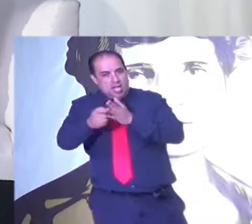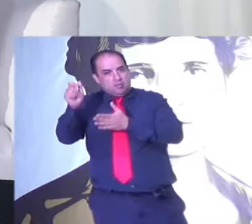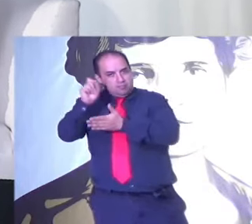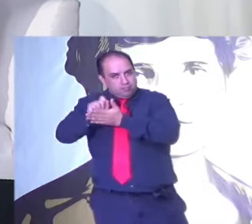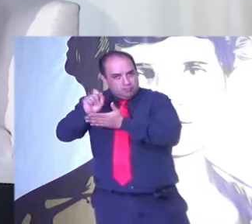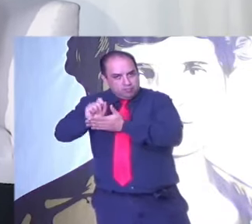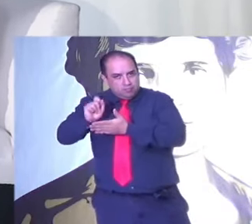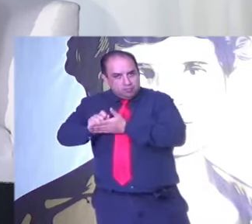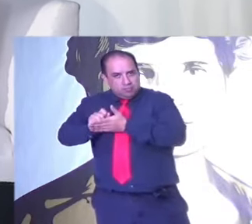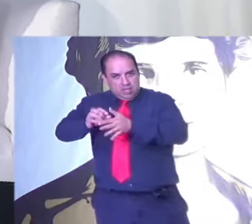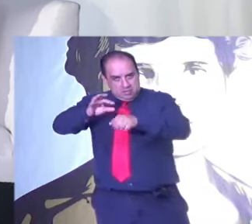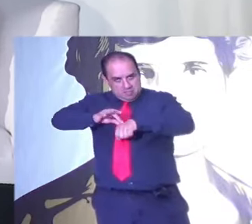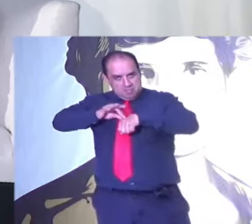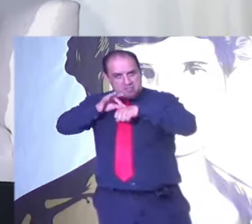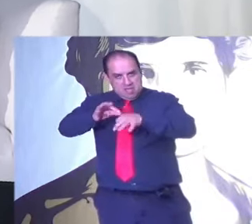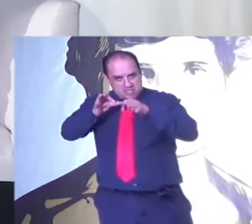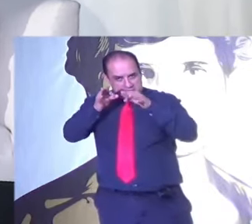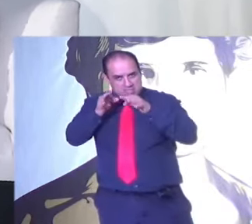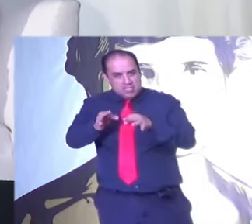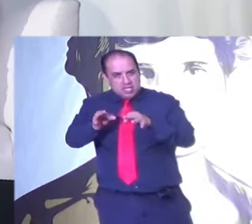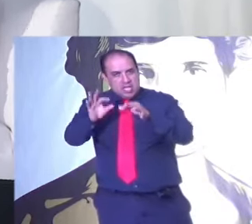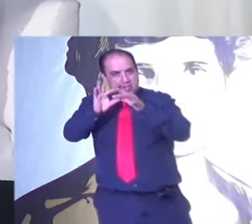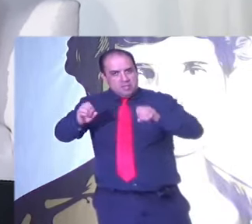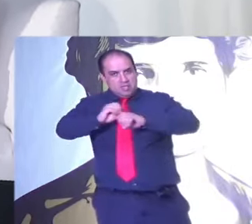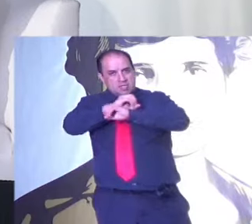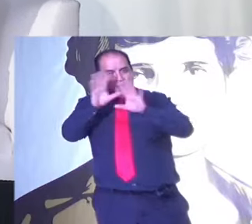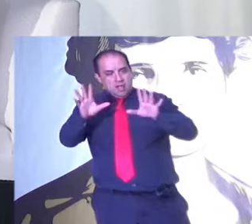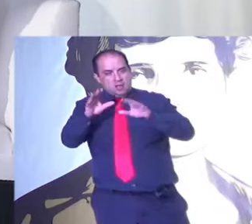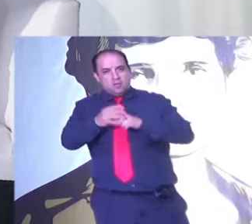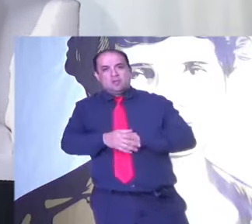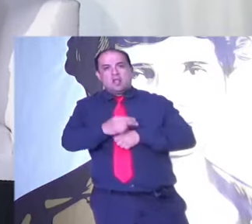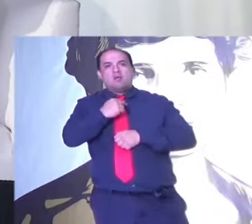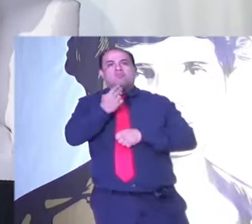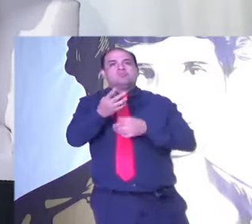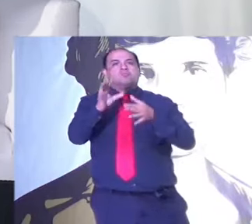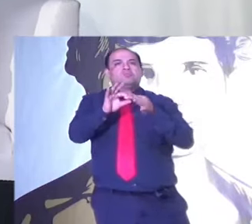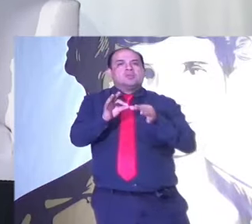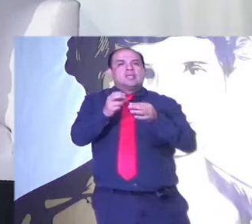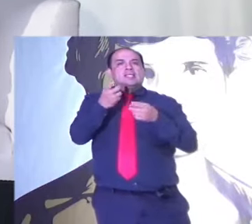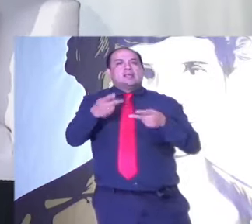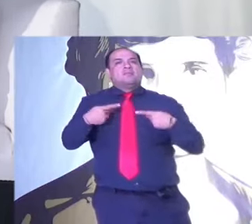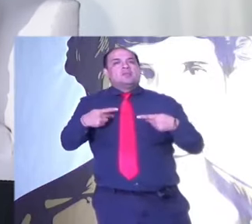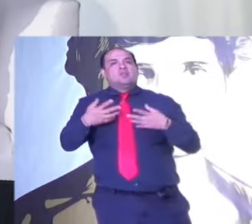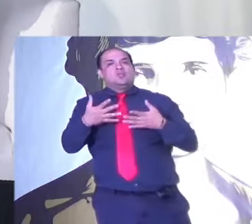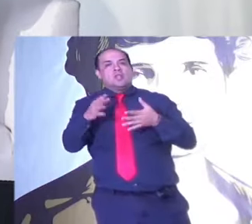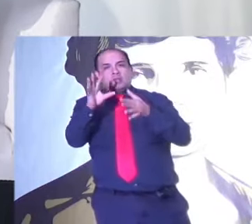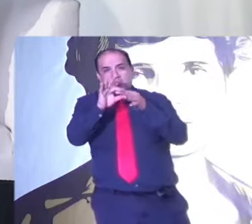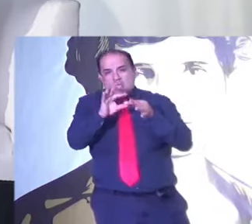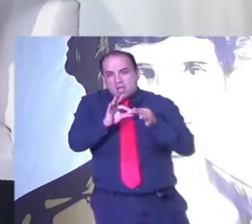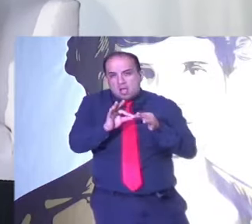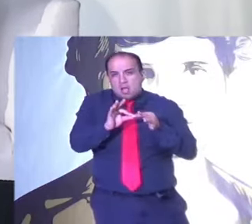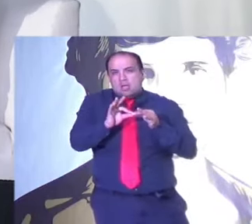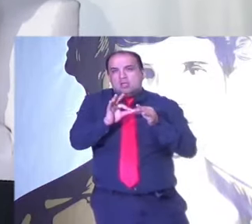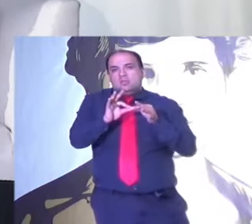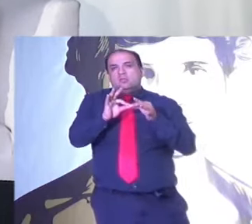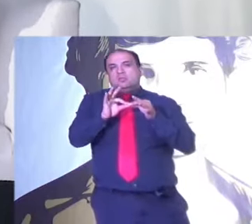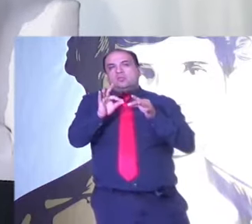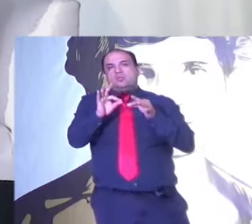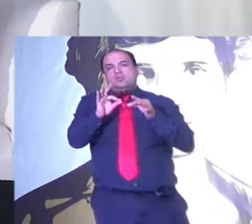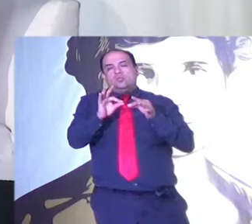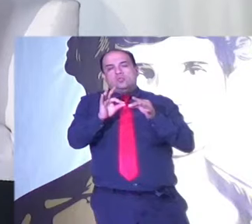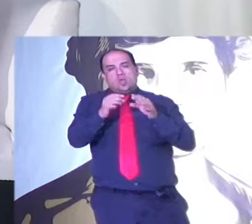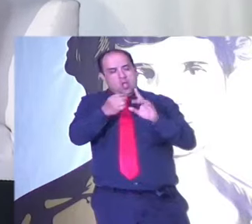es tangible, no solo tangible, sino es explícita, la voz narrativa, el narrador omnisciente te va explicando la arquitectura